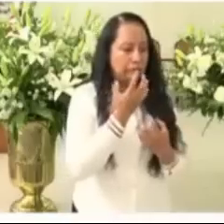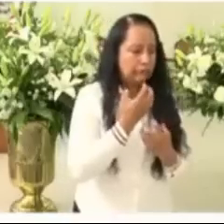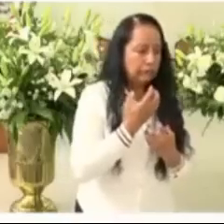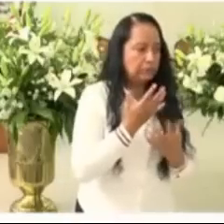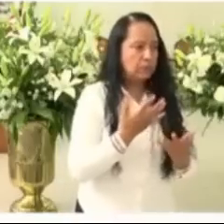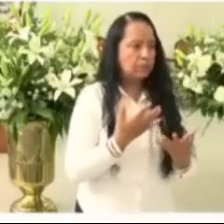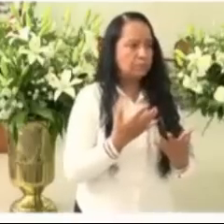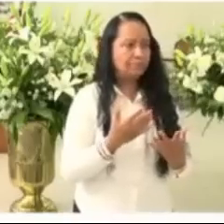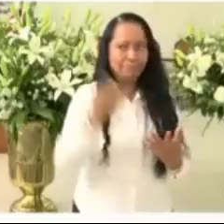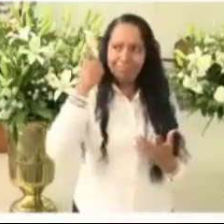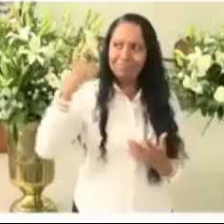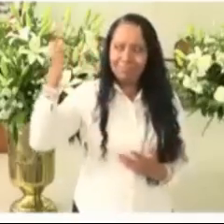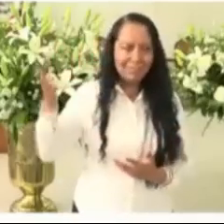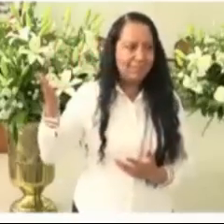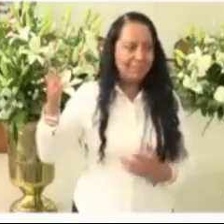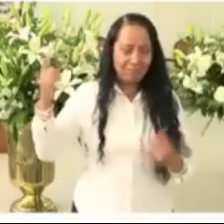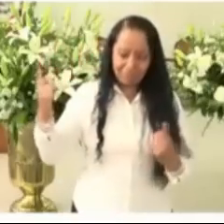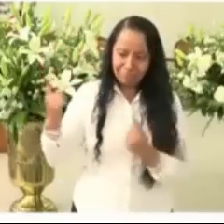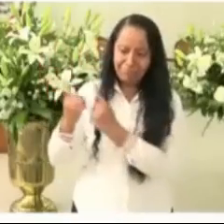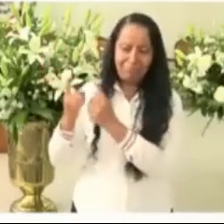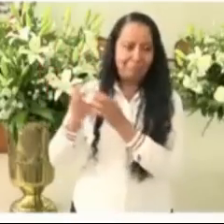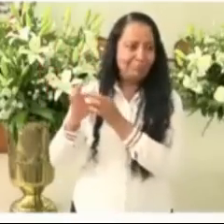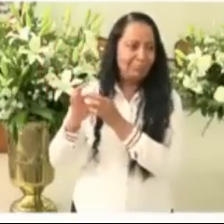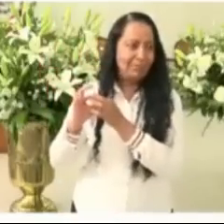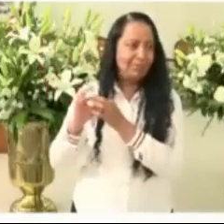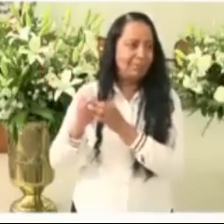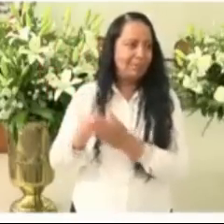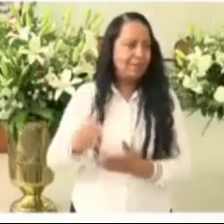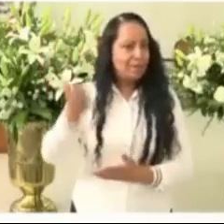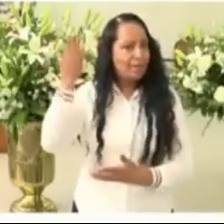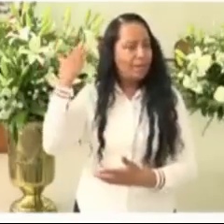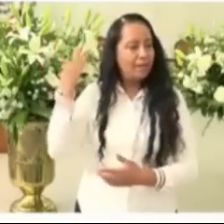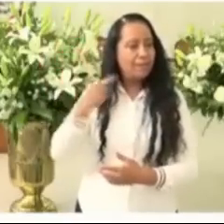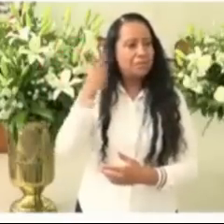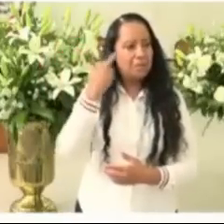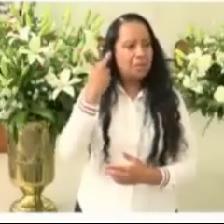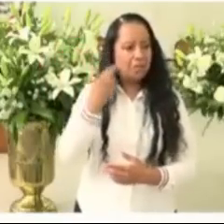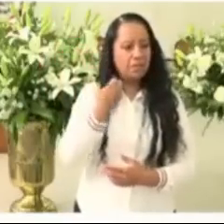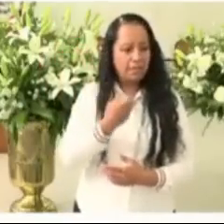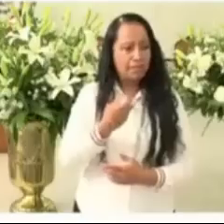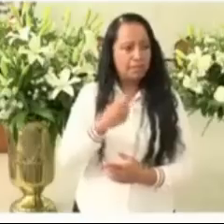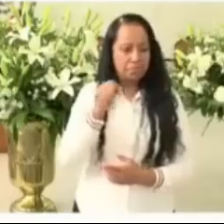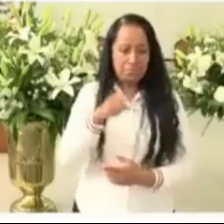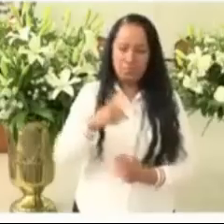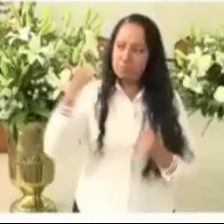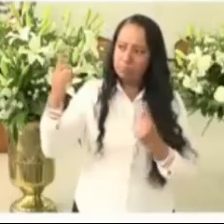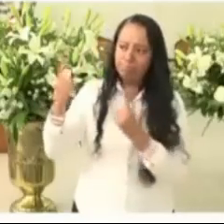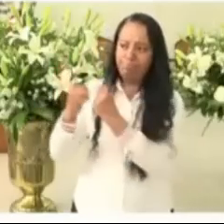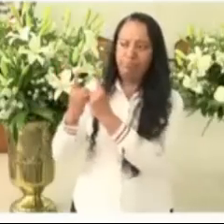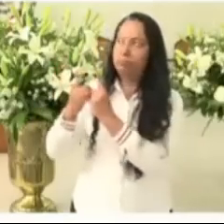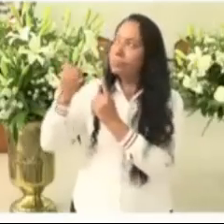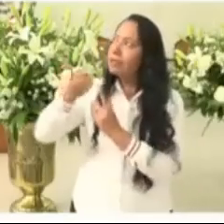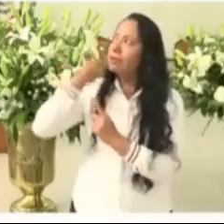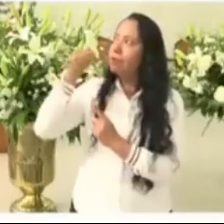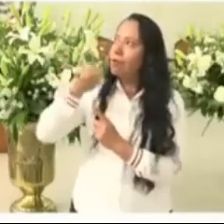clamó al Señor y se humilló delante de su presencia, y usted quiere hacer hoy lo mismo, aquí está el